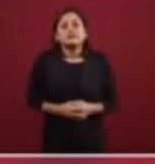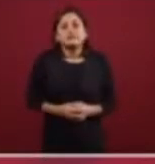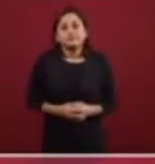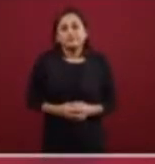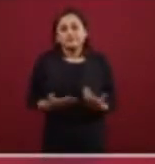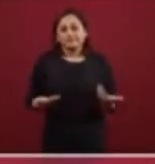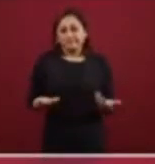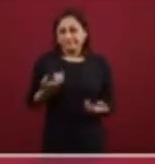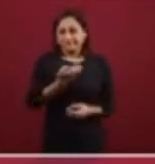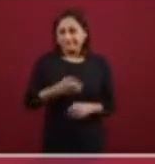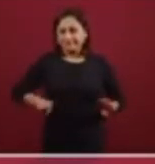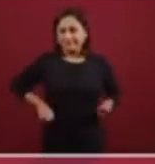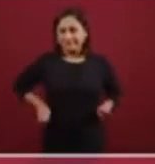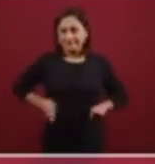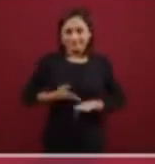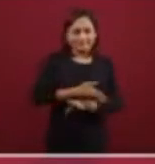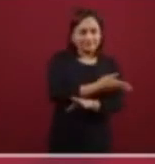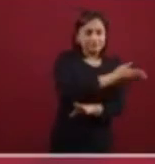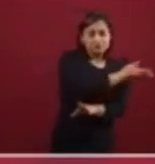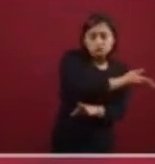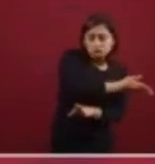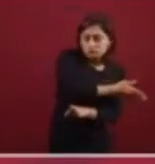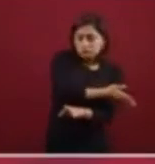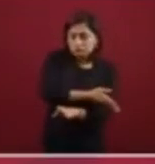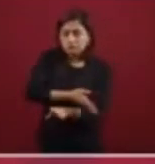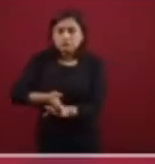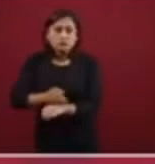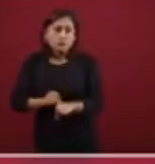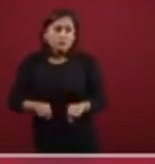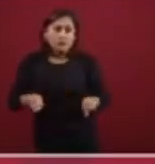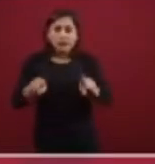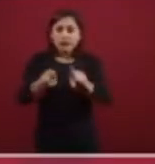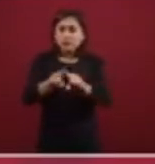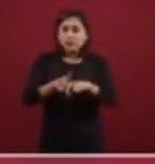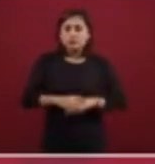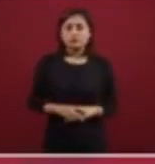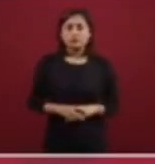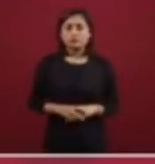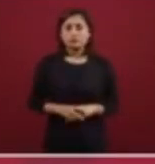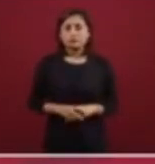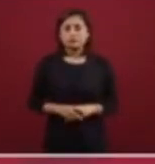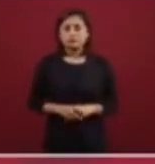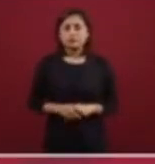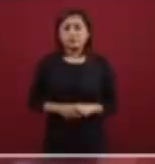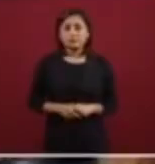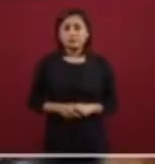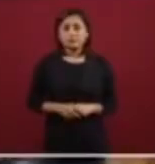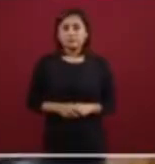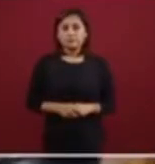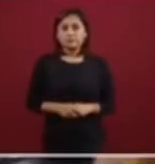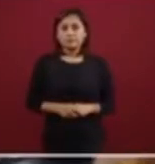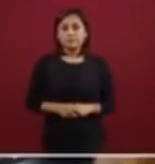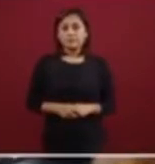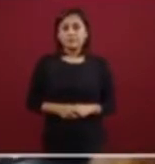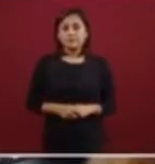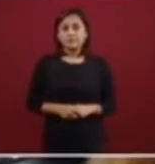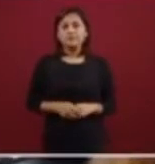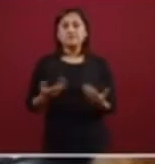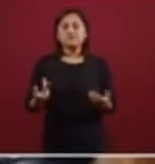así transcurrió el tiempo. Y lo que se